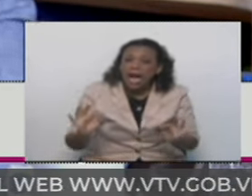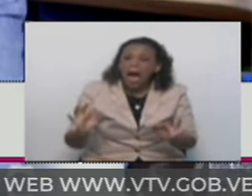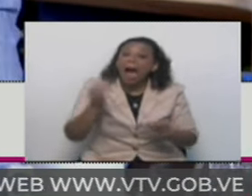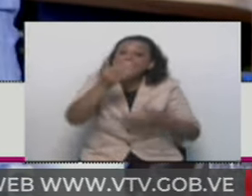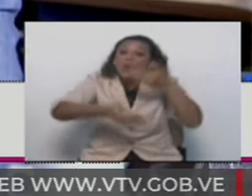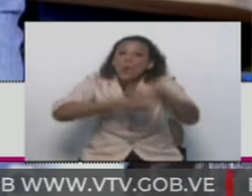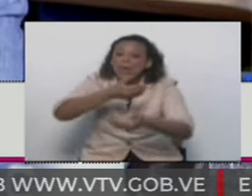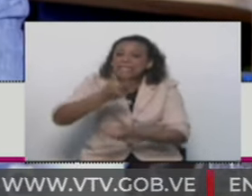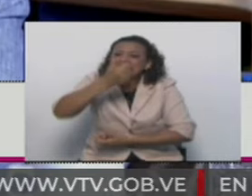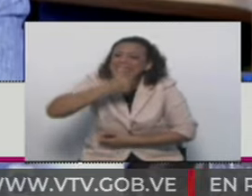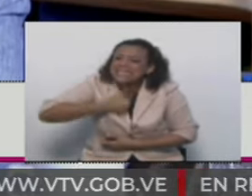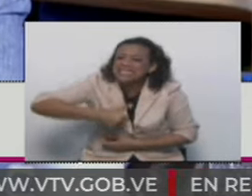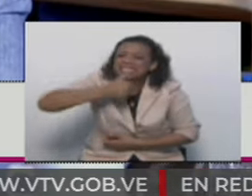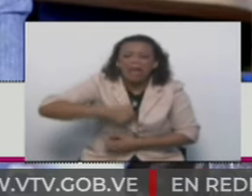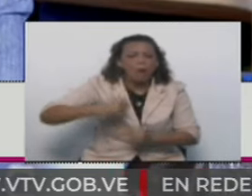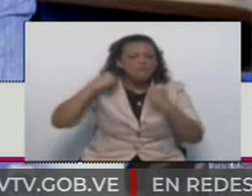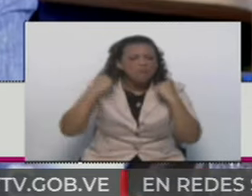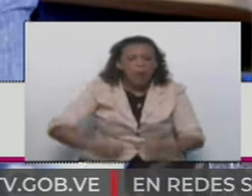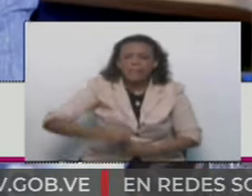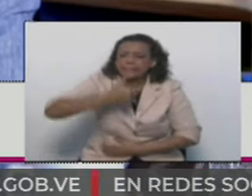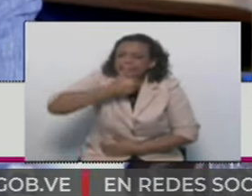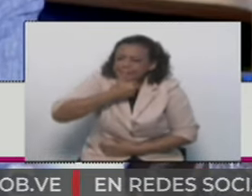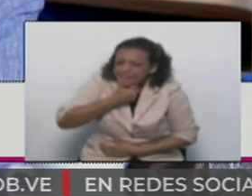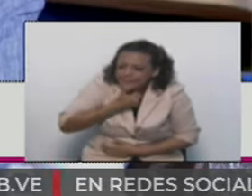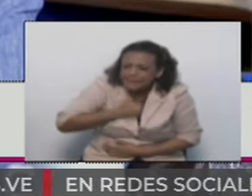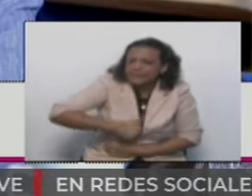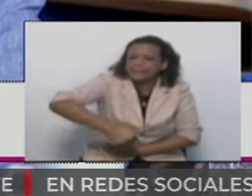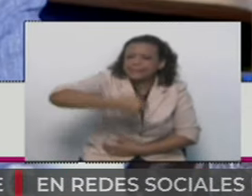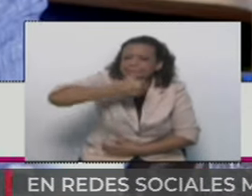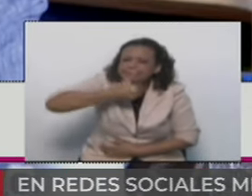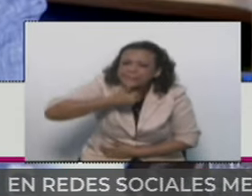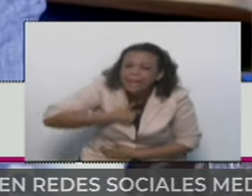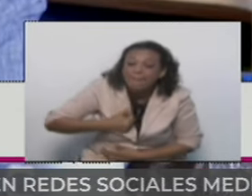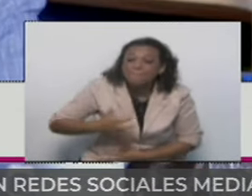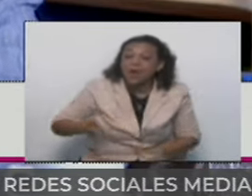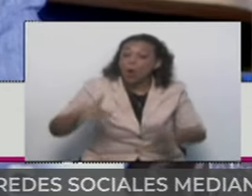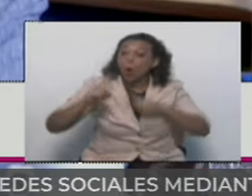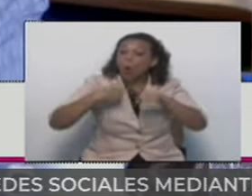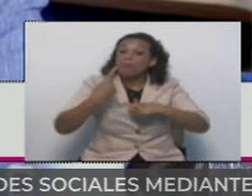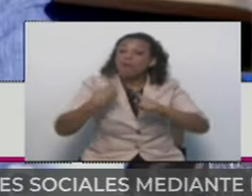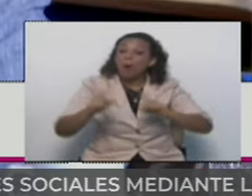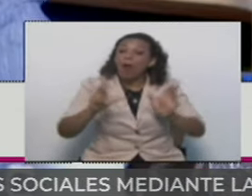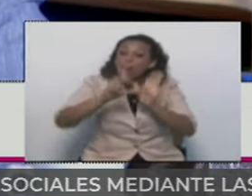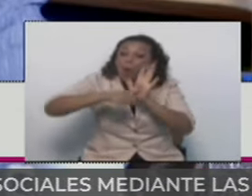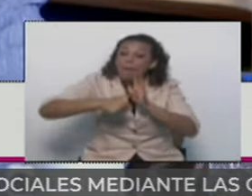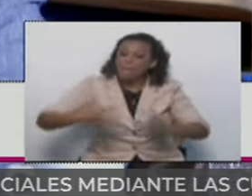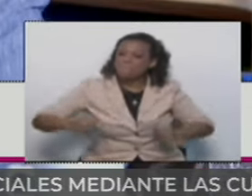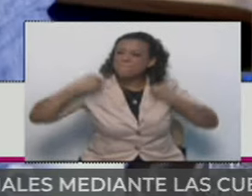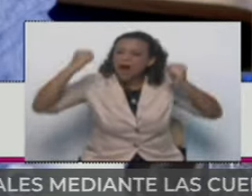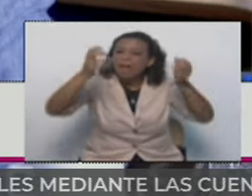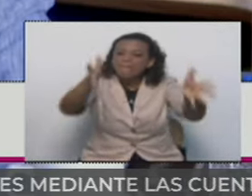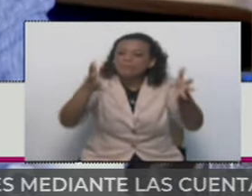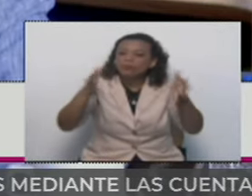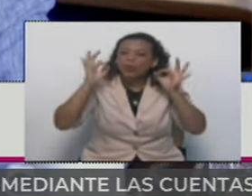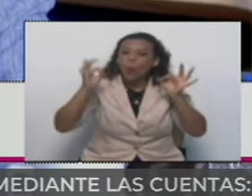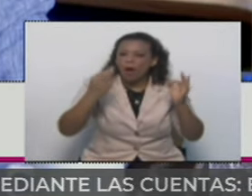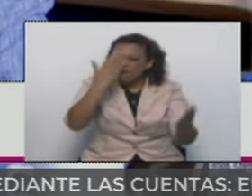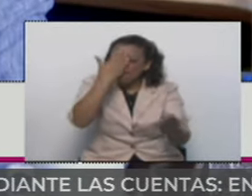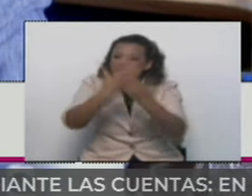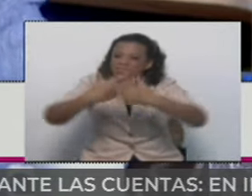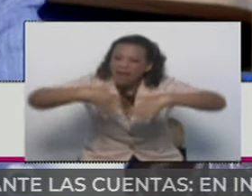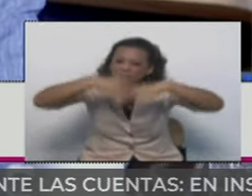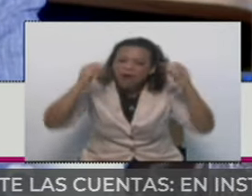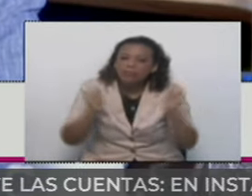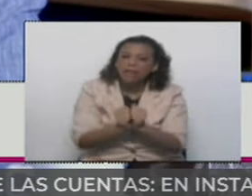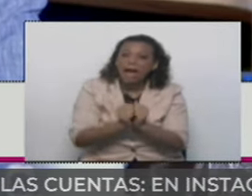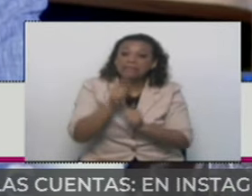de resistencia dura, pero vamos a proceso de victoria en todos los frentes de batalla que hay en el mundo,